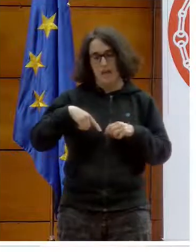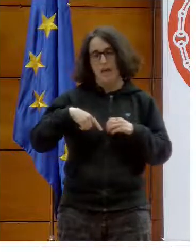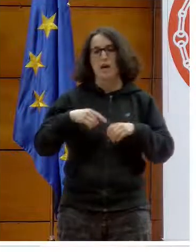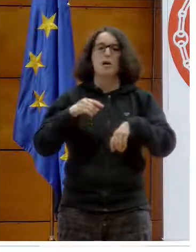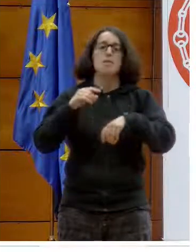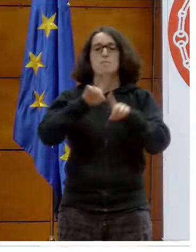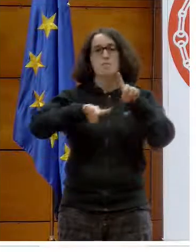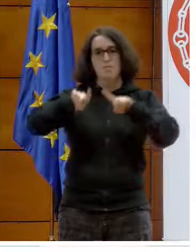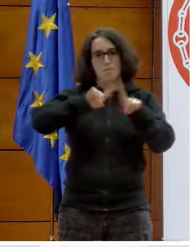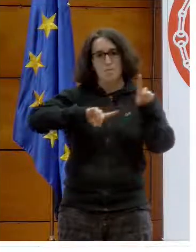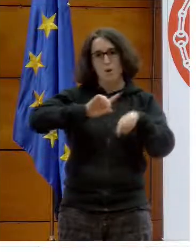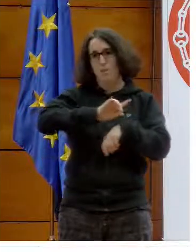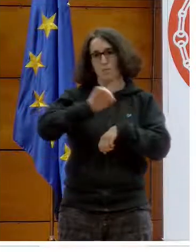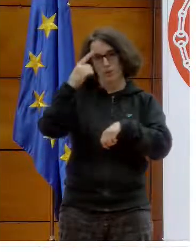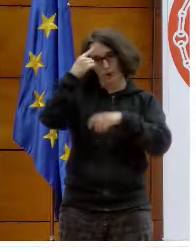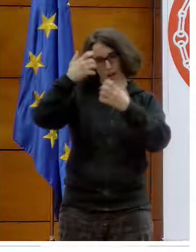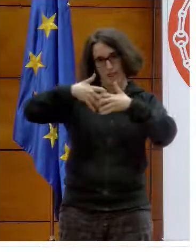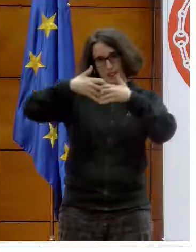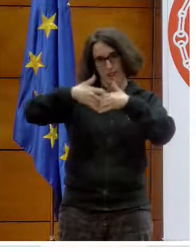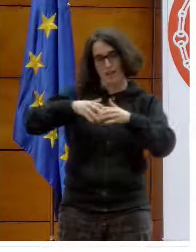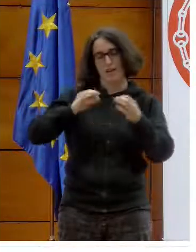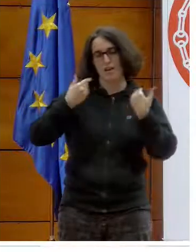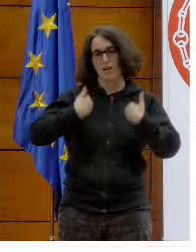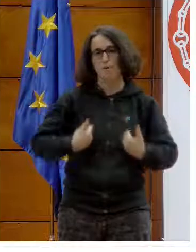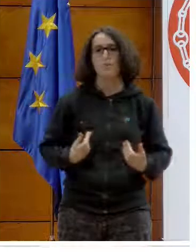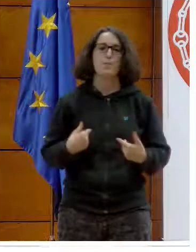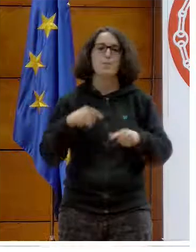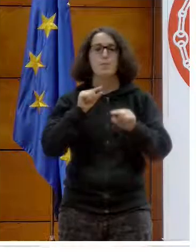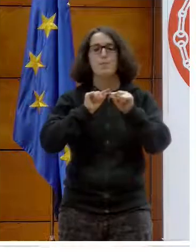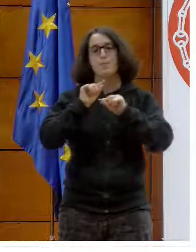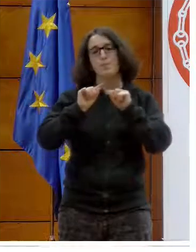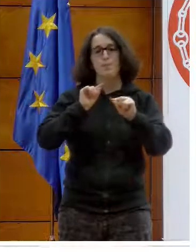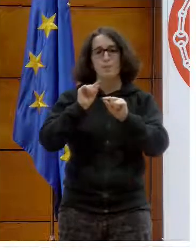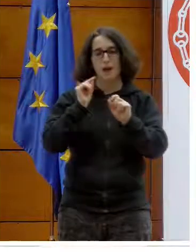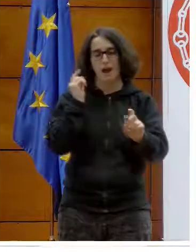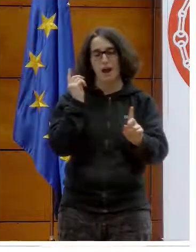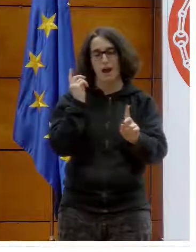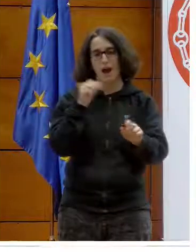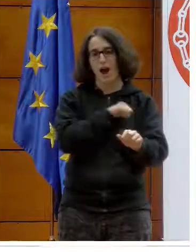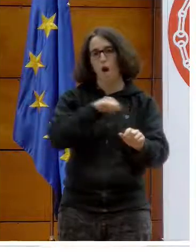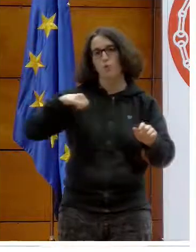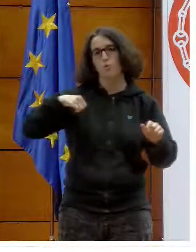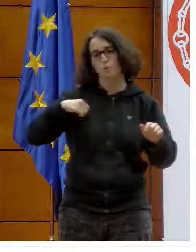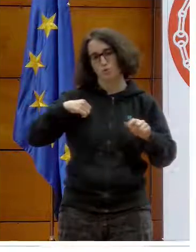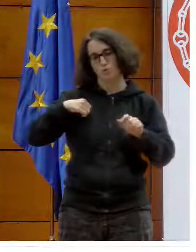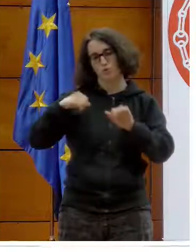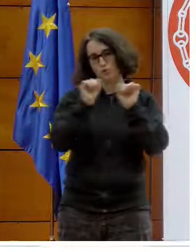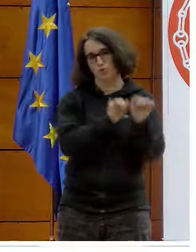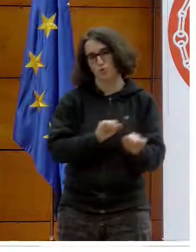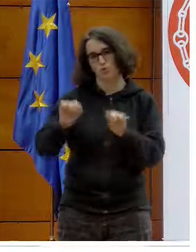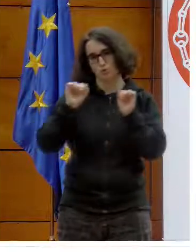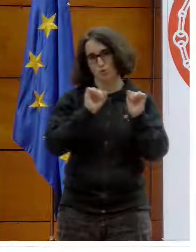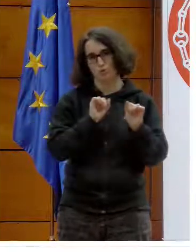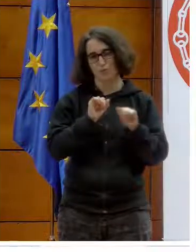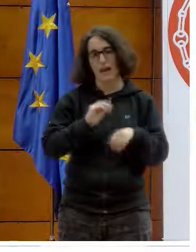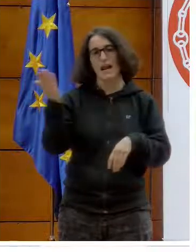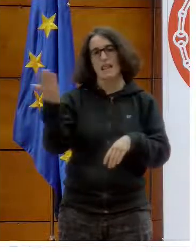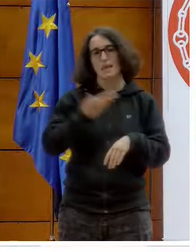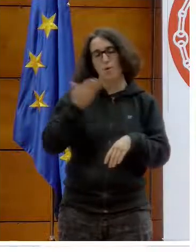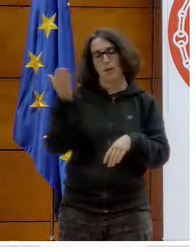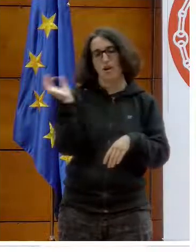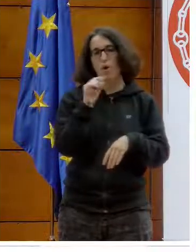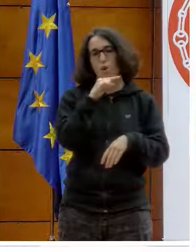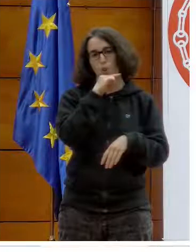alteraciones genéticas, enfermedades autoinmunes, alteraciones sensitivas y sensoriales, patología traumática o dolor